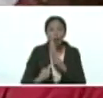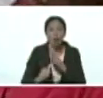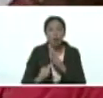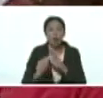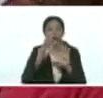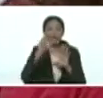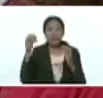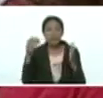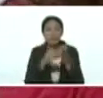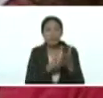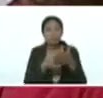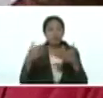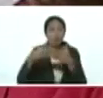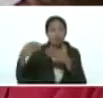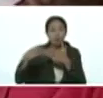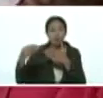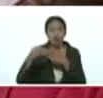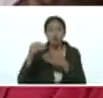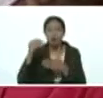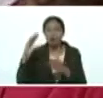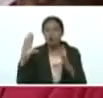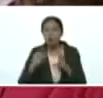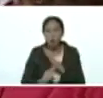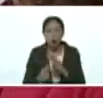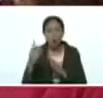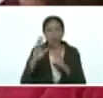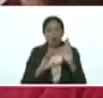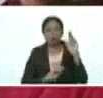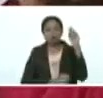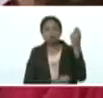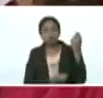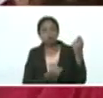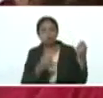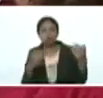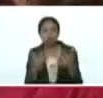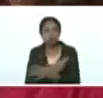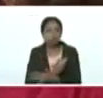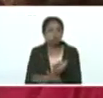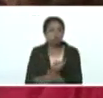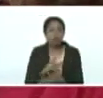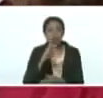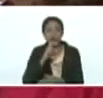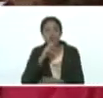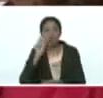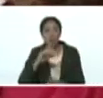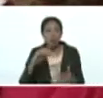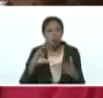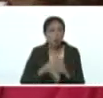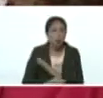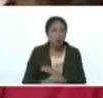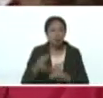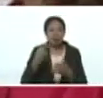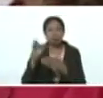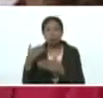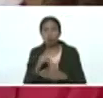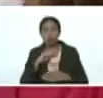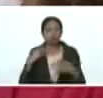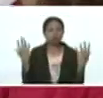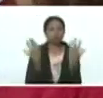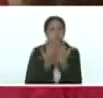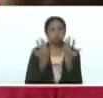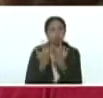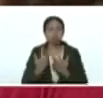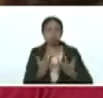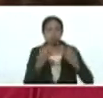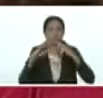millones de dólares en cuentas en el exterior. Nos robaron una empresa, Citgo. Nos robaron el oro. Y a pesar de toda esa guerra económica